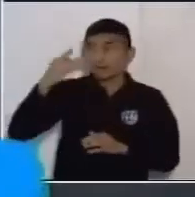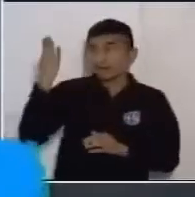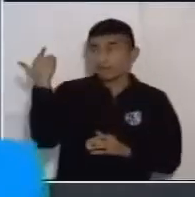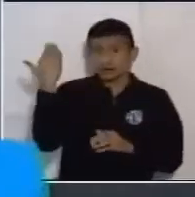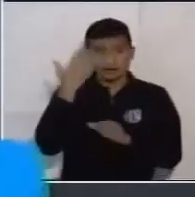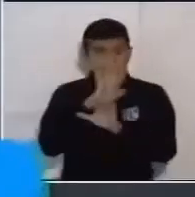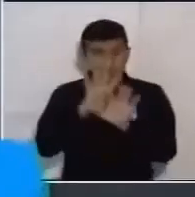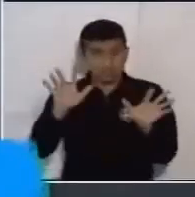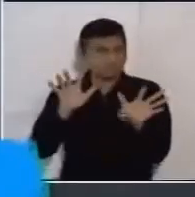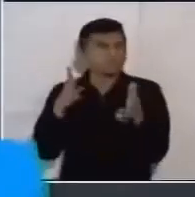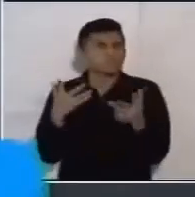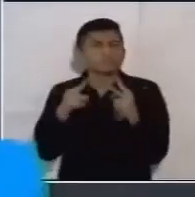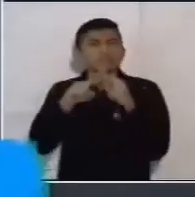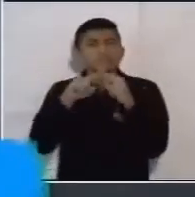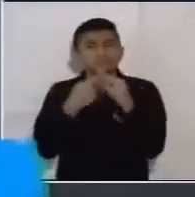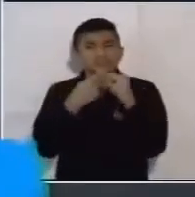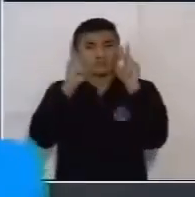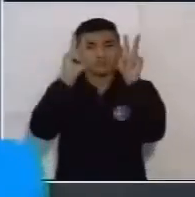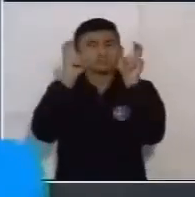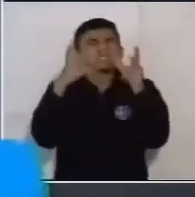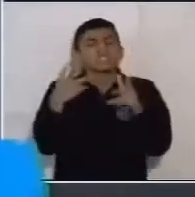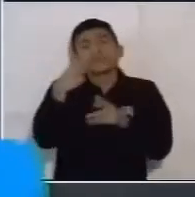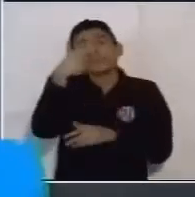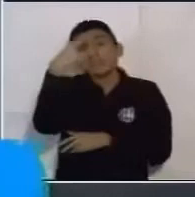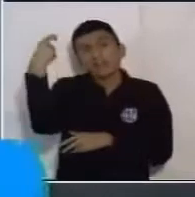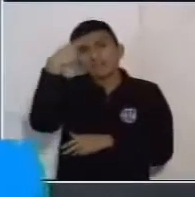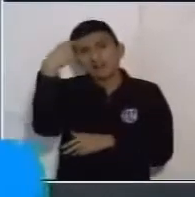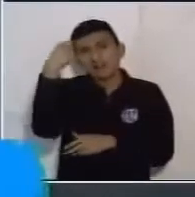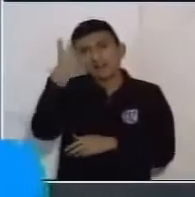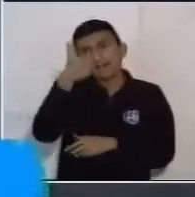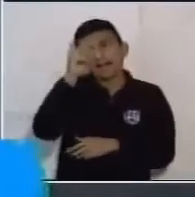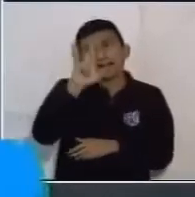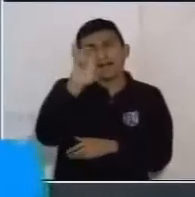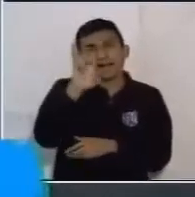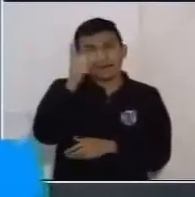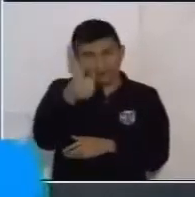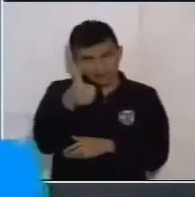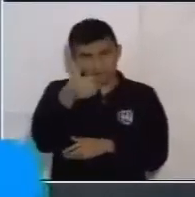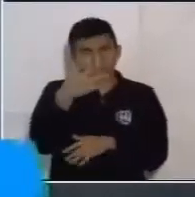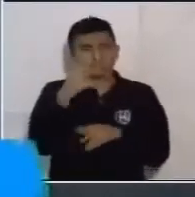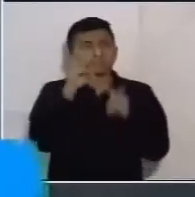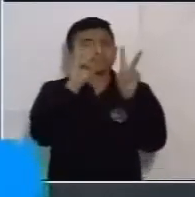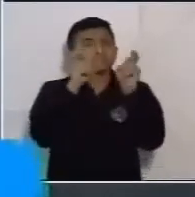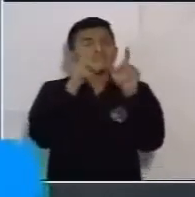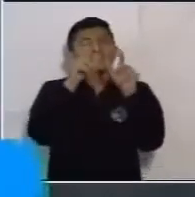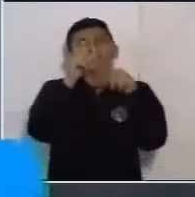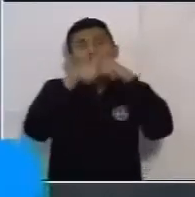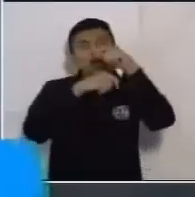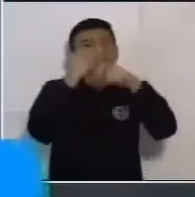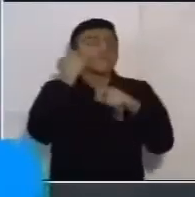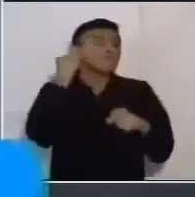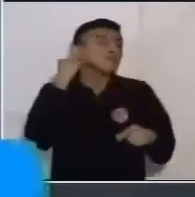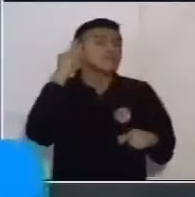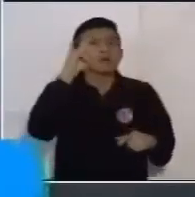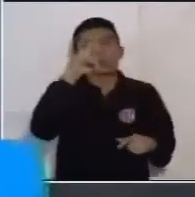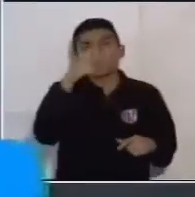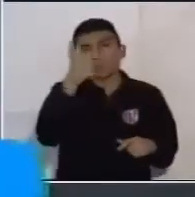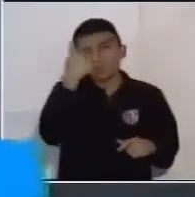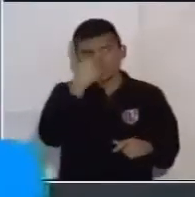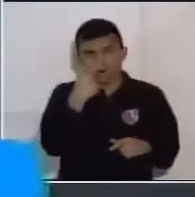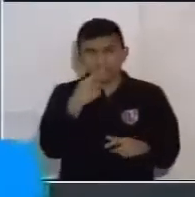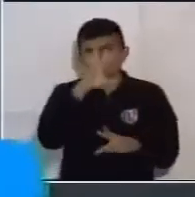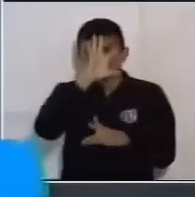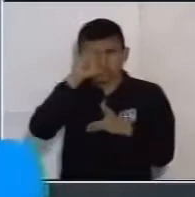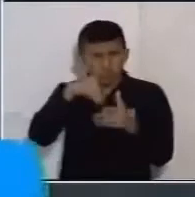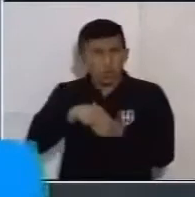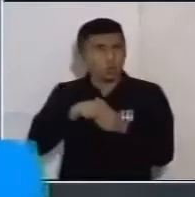empezamos a trabajar sobre las áreas de las figuras y nos dimos cuenta que están en todo lo que nos